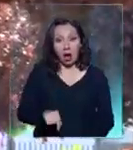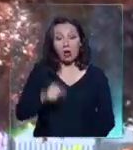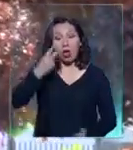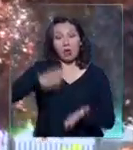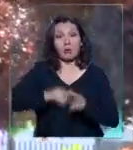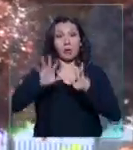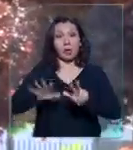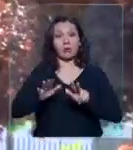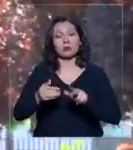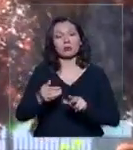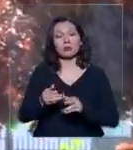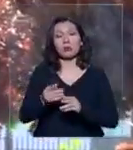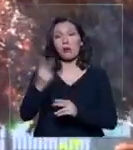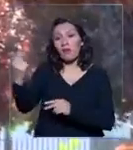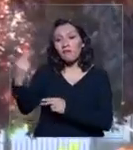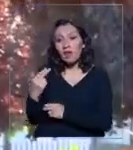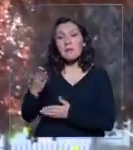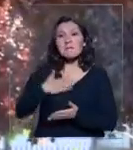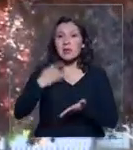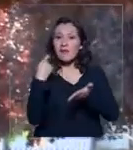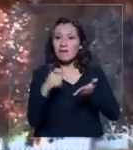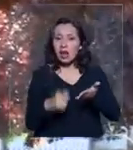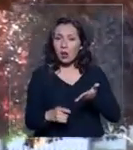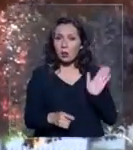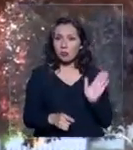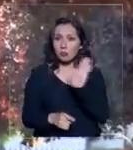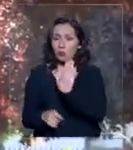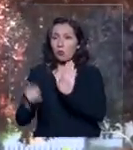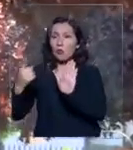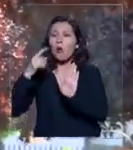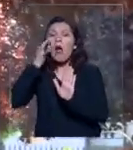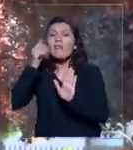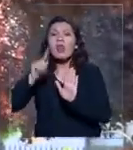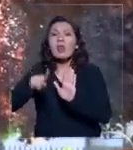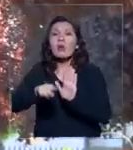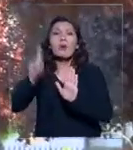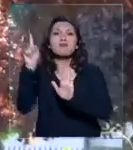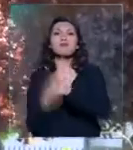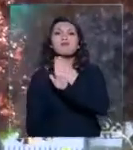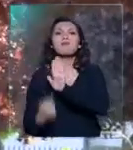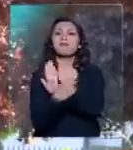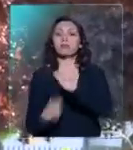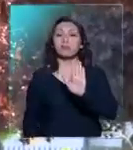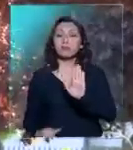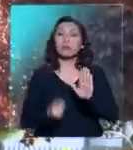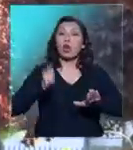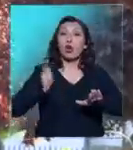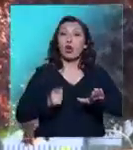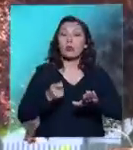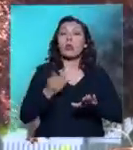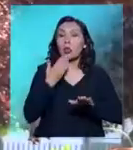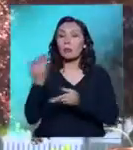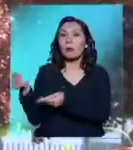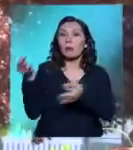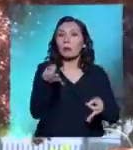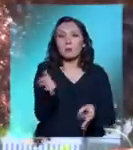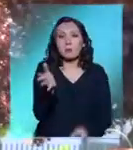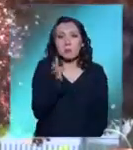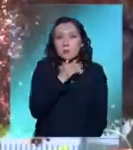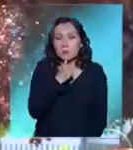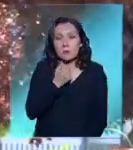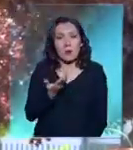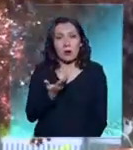2018, les pido ver mis evaluaciones con las cuales ellos me reprobaron, porque la Corte de Apelaciones también se las pidió y ni siquiera